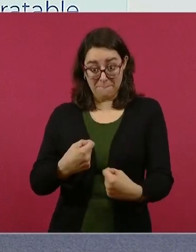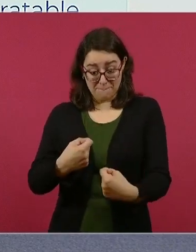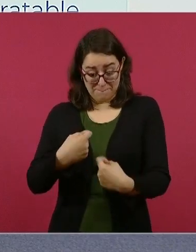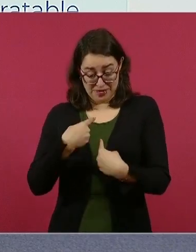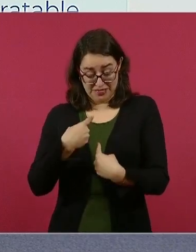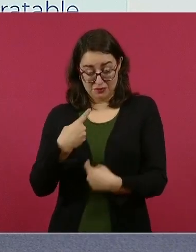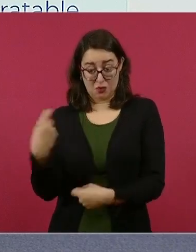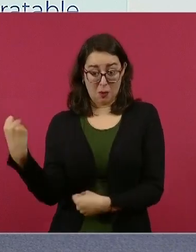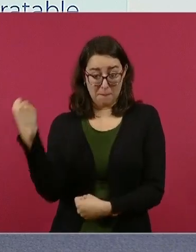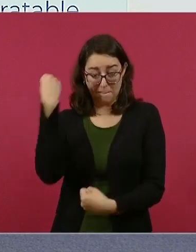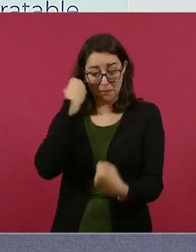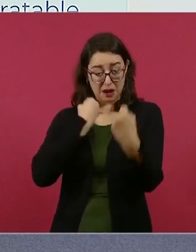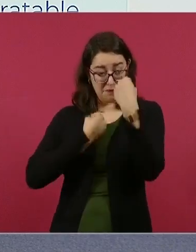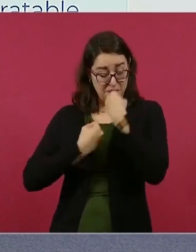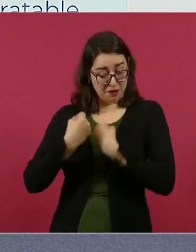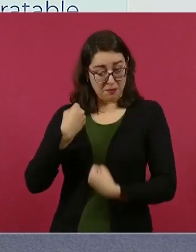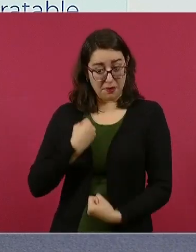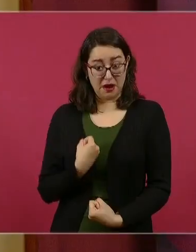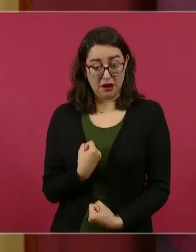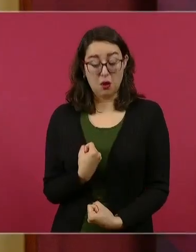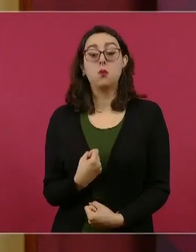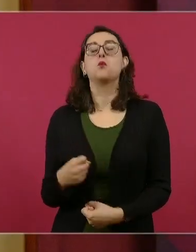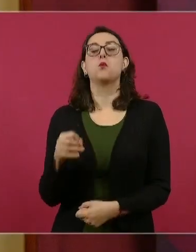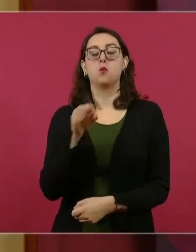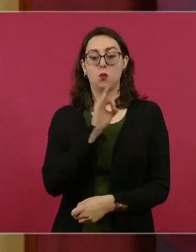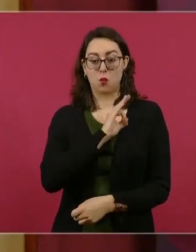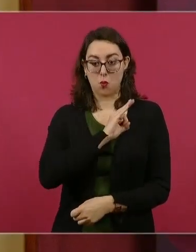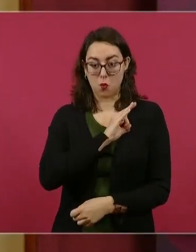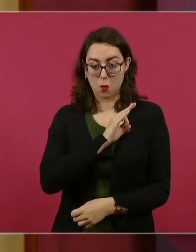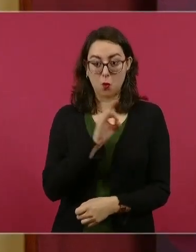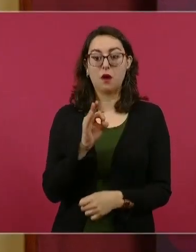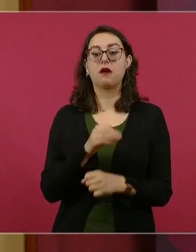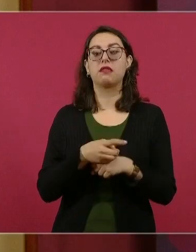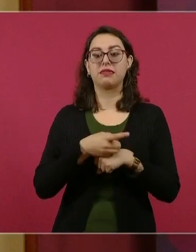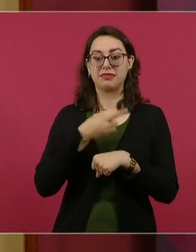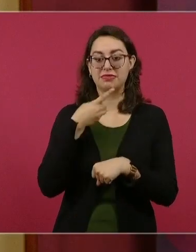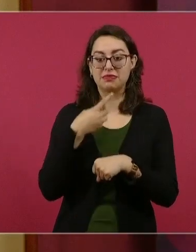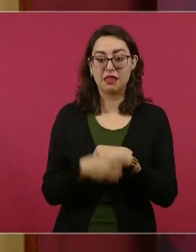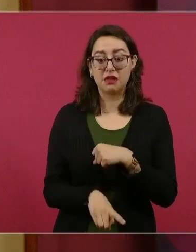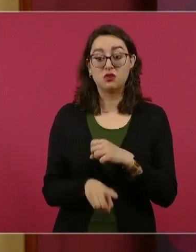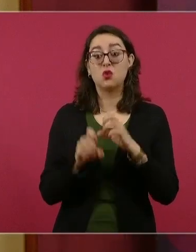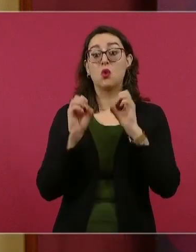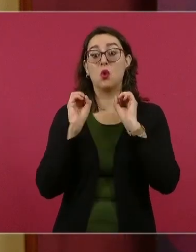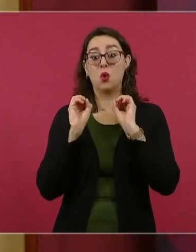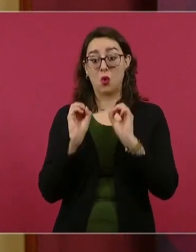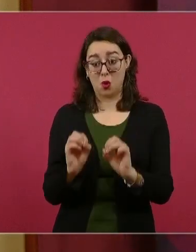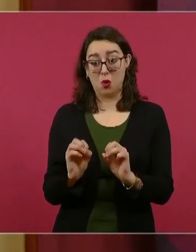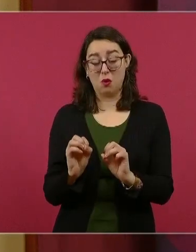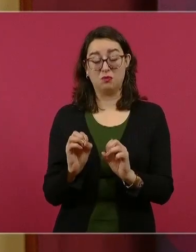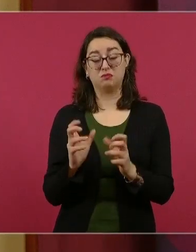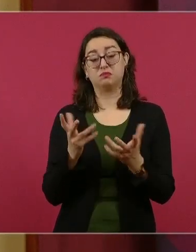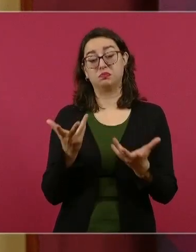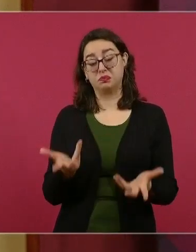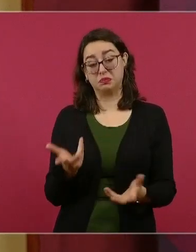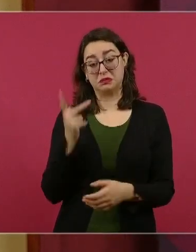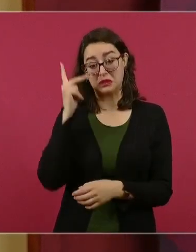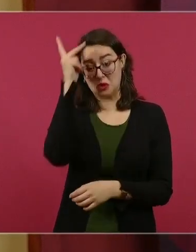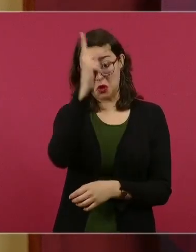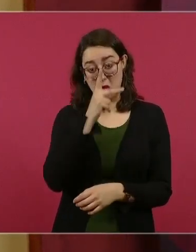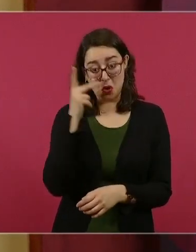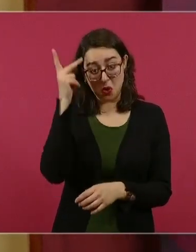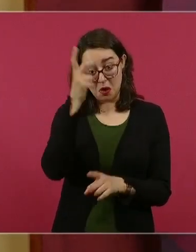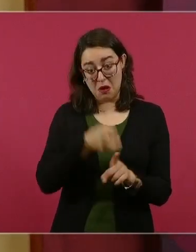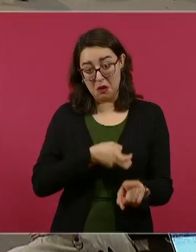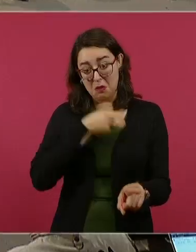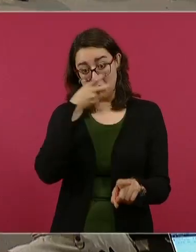como una amenaza con posibilidad de causar daño o privación física o psicológica.